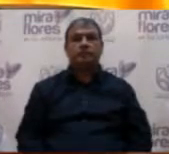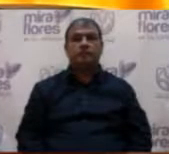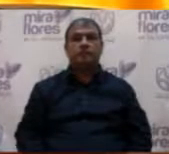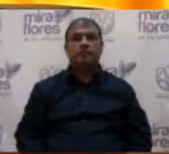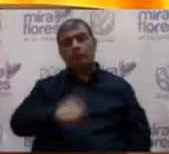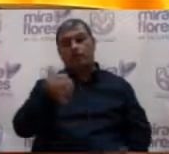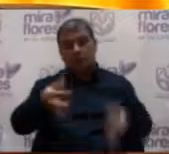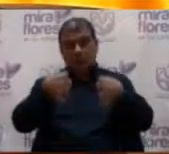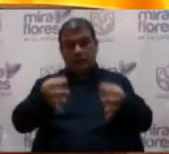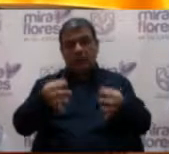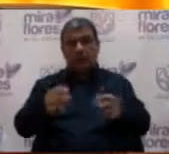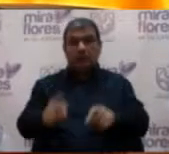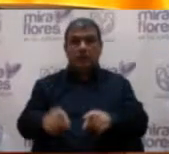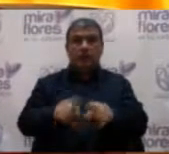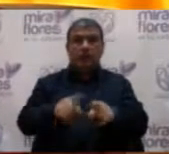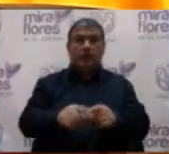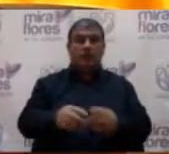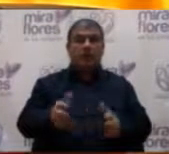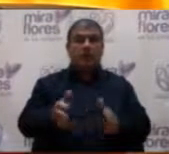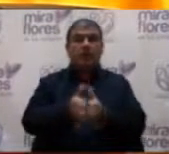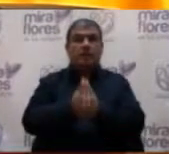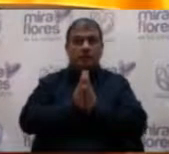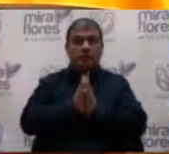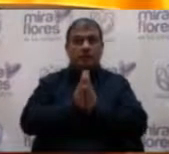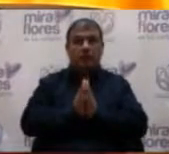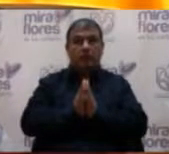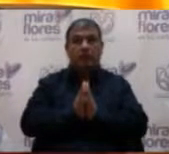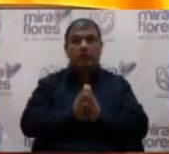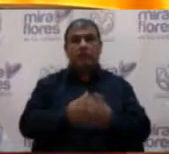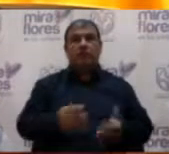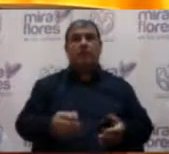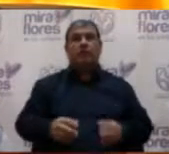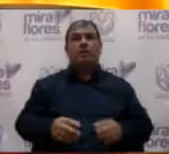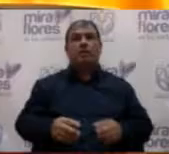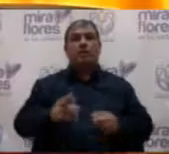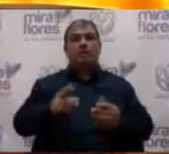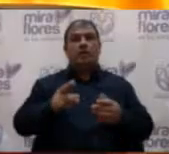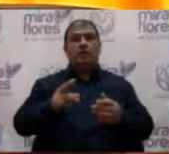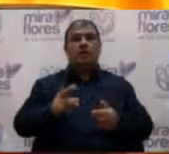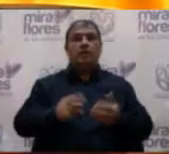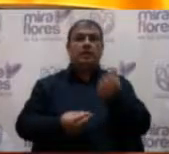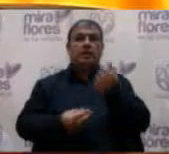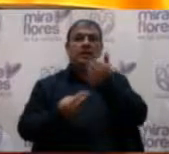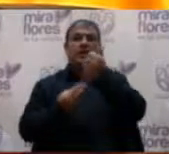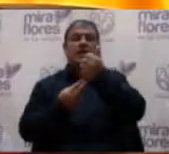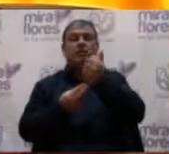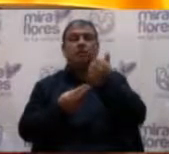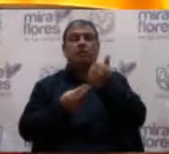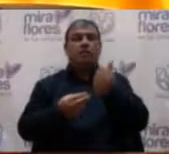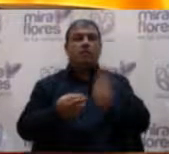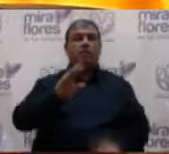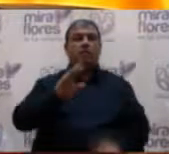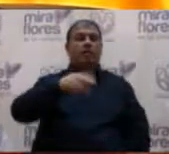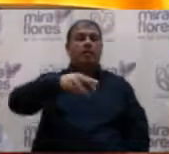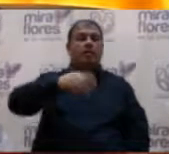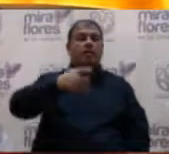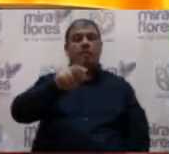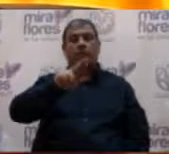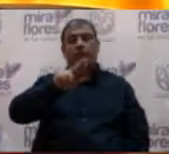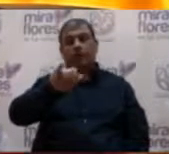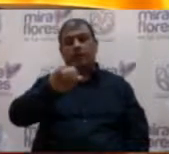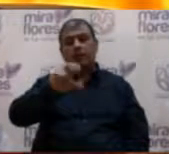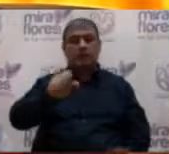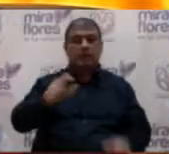La otra documentación es la solicitud remitida por el regidor Martín Bustamante solicitando licencia del